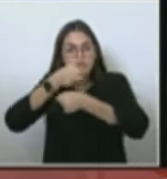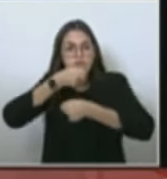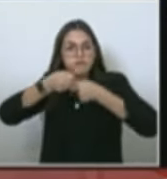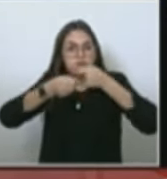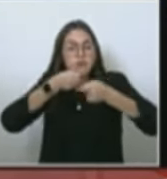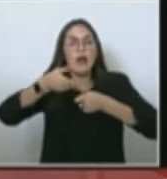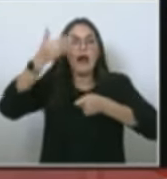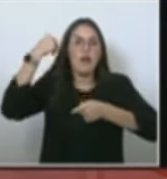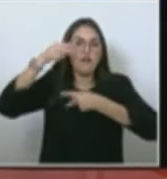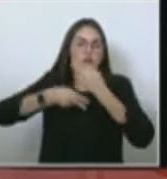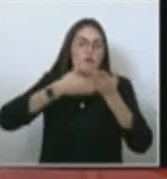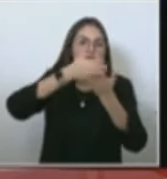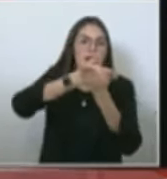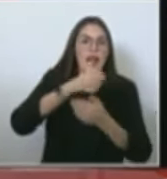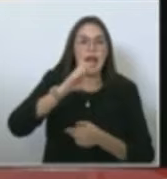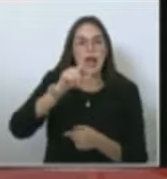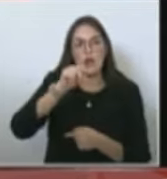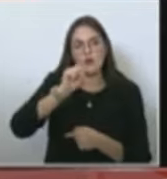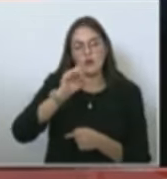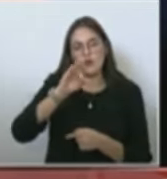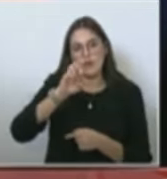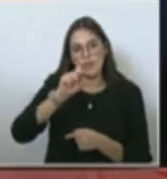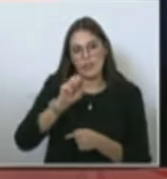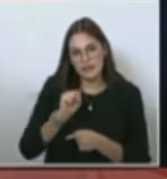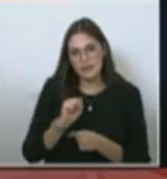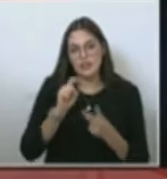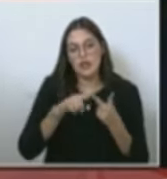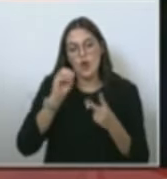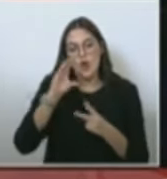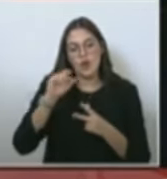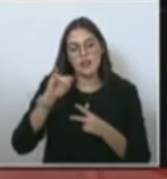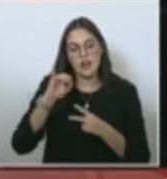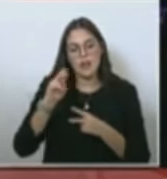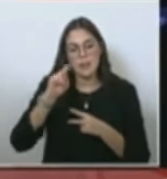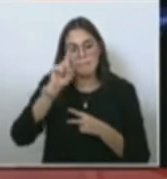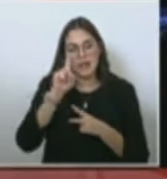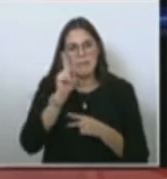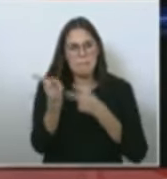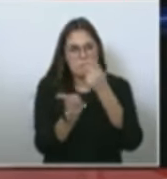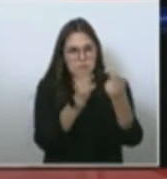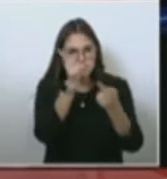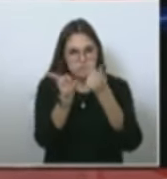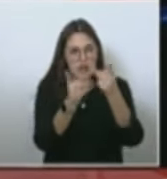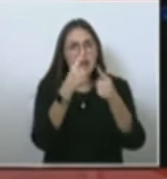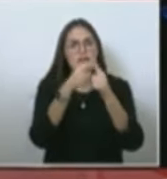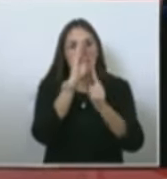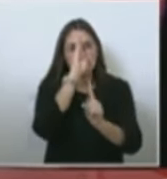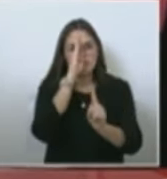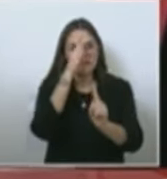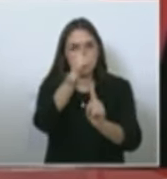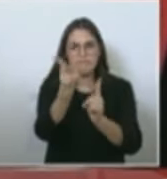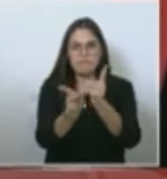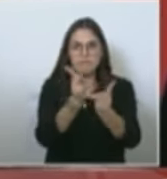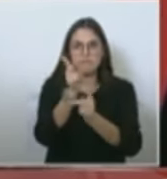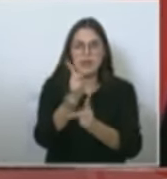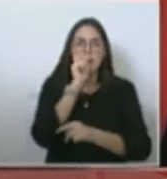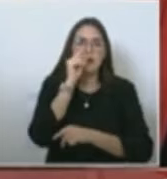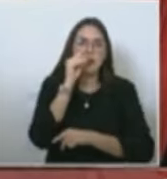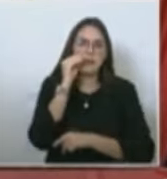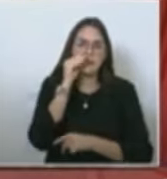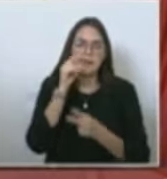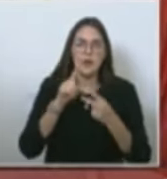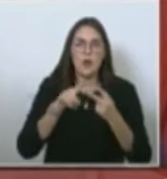Carlos Fuentes y Octavio Paz. Las preguntas fueron dirigidas para Heberto Castillo, Octavio